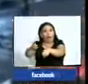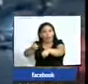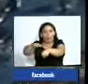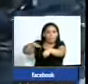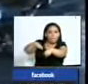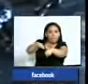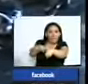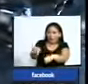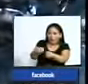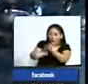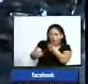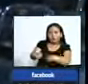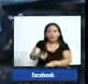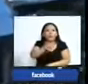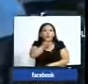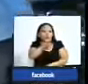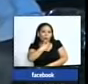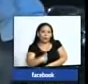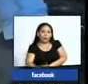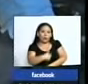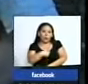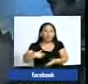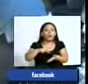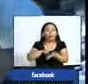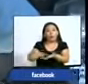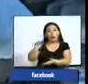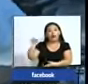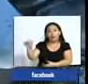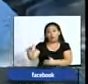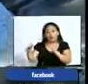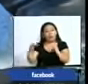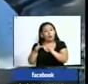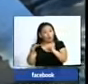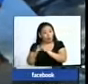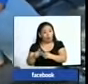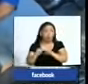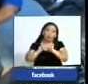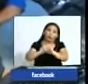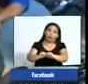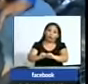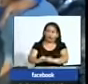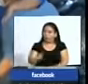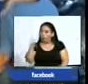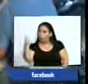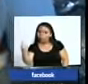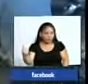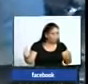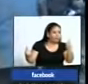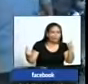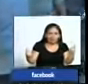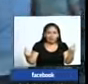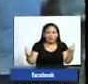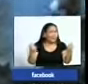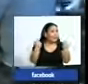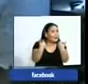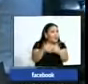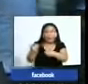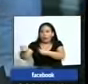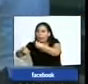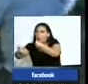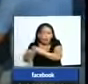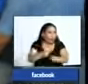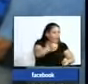nos reportan los organismos de socorro, pues ya también hay una persona fallecida. Imagínese usted, 2 personas muertas en diferentes accidentes que han ocurrido